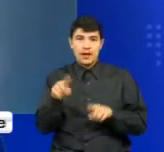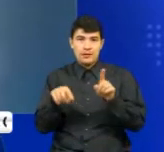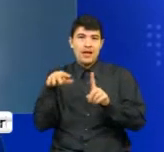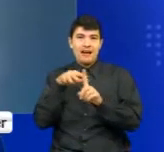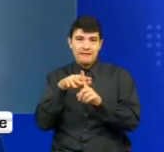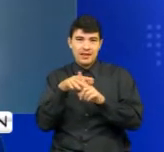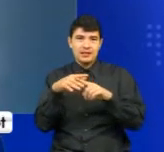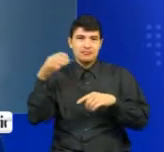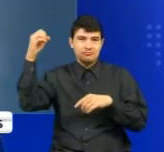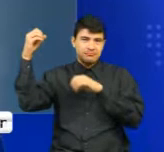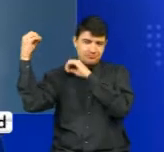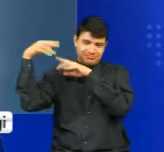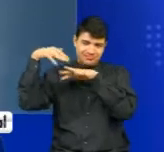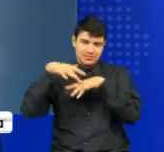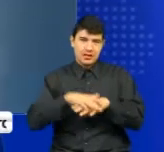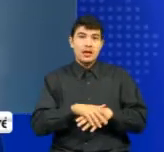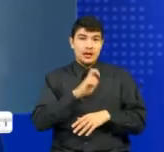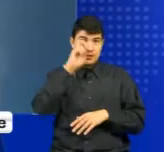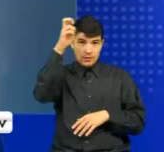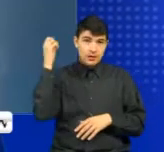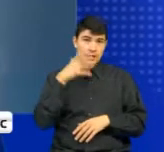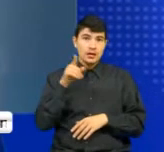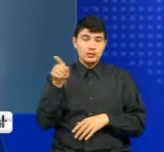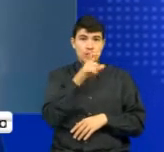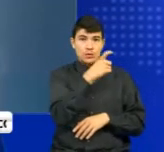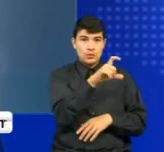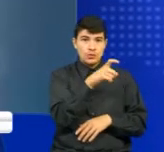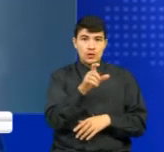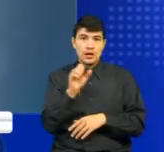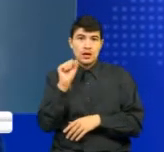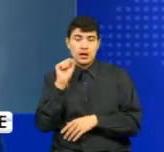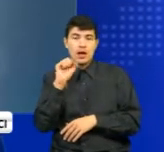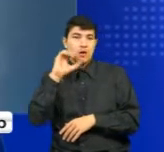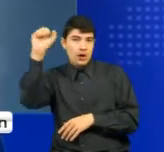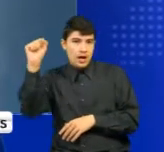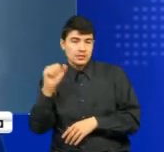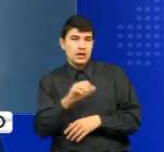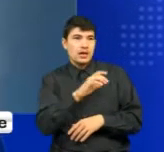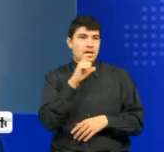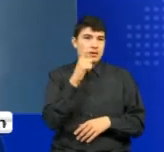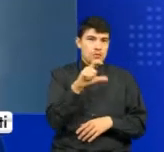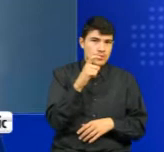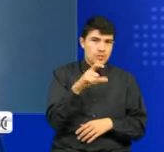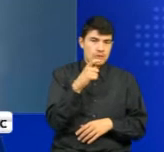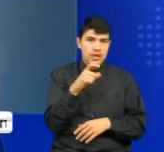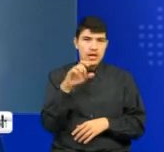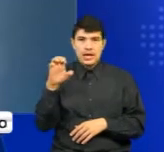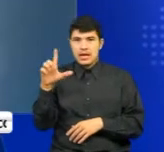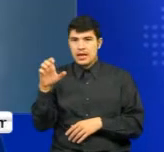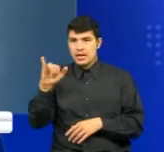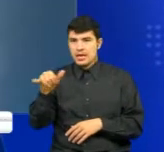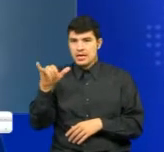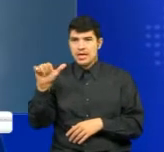afectadas. Y en norte de Santander, la vía que comunica de Cúcuta a Ocaña, de Cúcuta a la vía de Lejía y